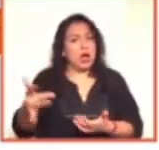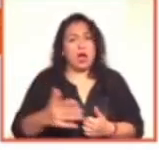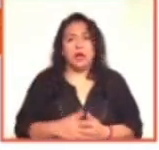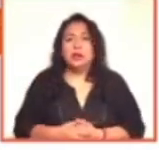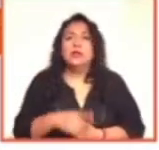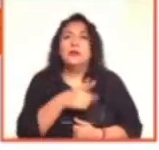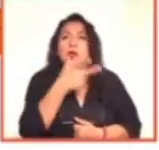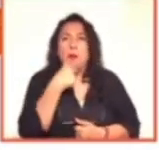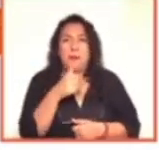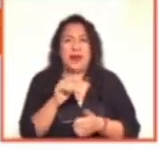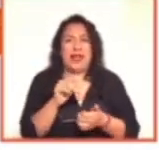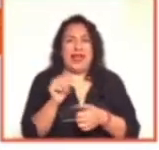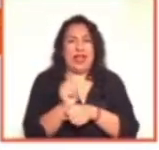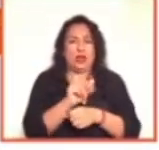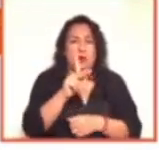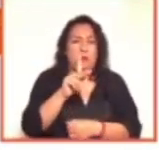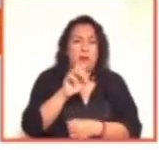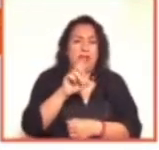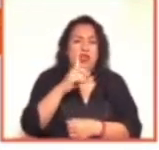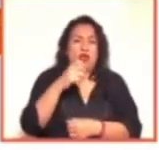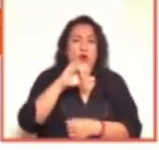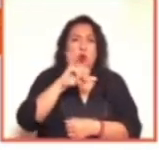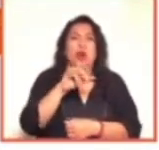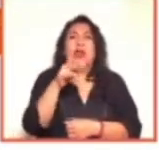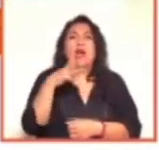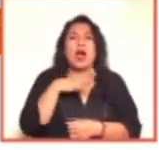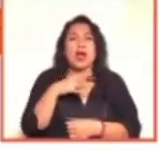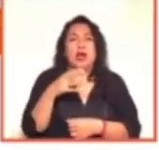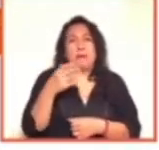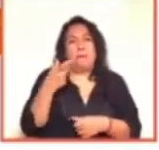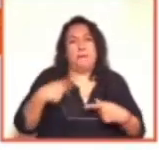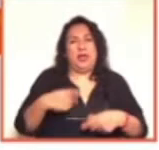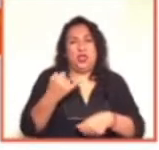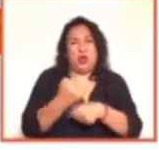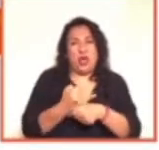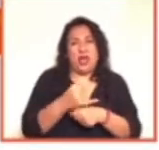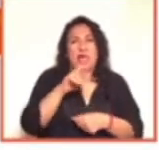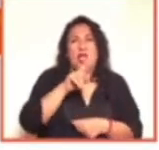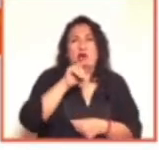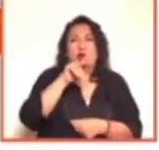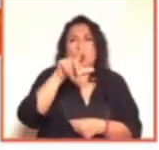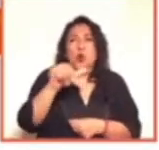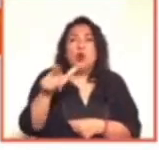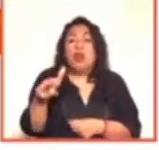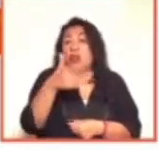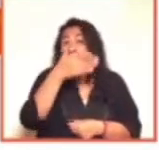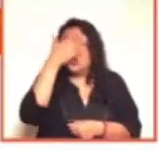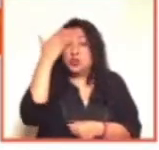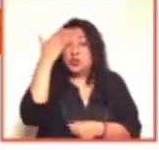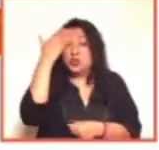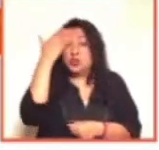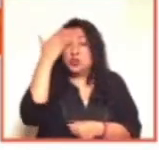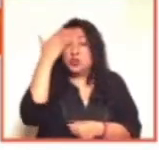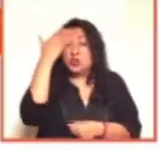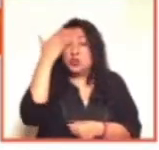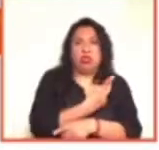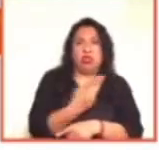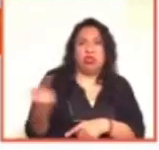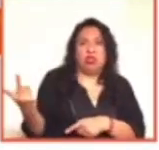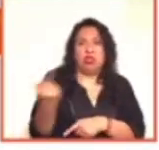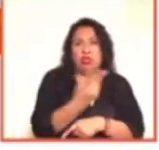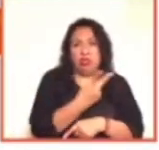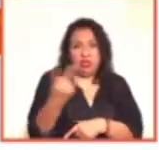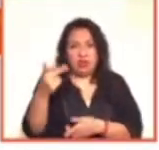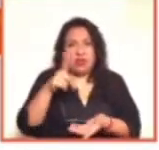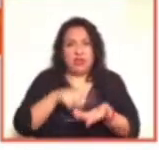actor Pedro Joaquín da vida a Rulo, un joven criminal que abre las puertas del delito a Lalo, quien será, sin saberlo, su rival en un triángulo amoroso.